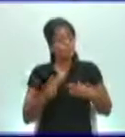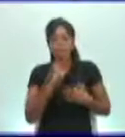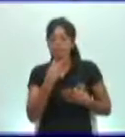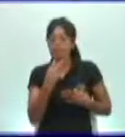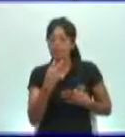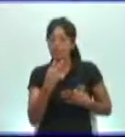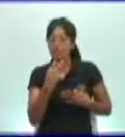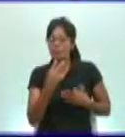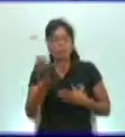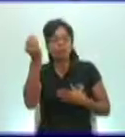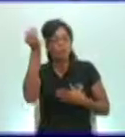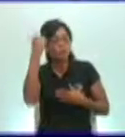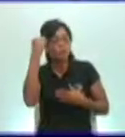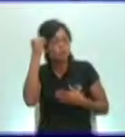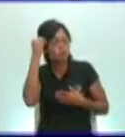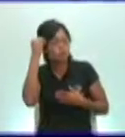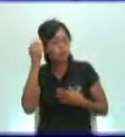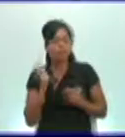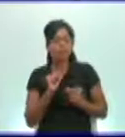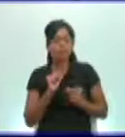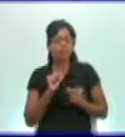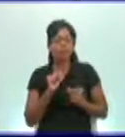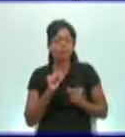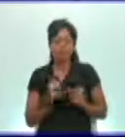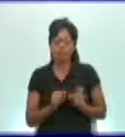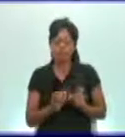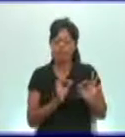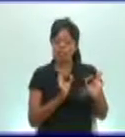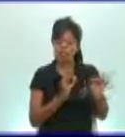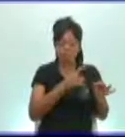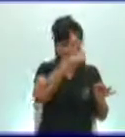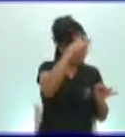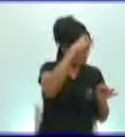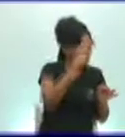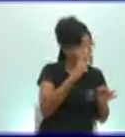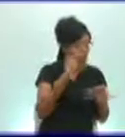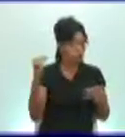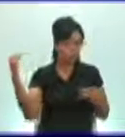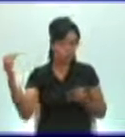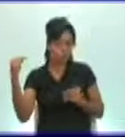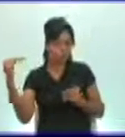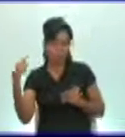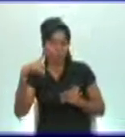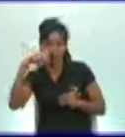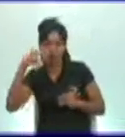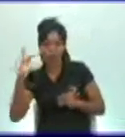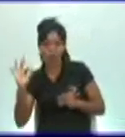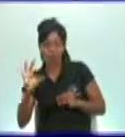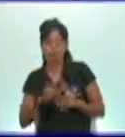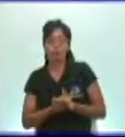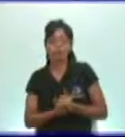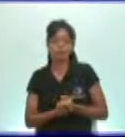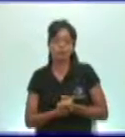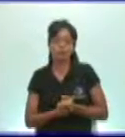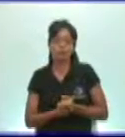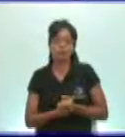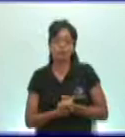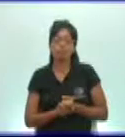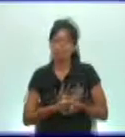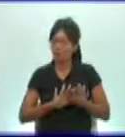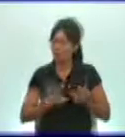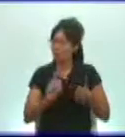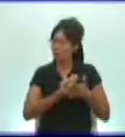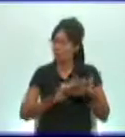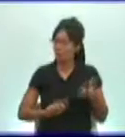ahora en enunciativas afirmativas o negativas. Si ya copiaron, para entonces